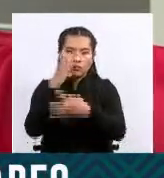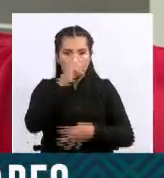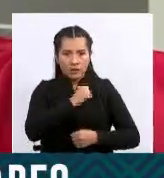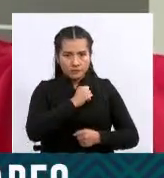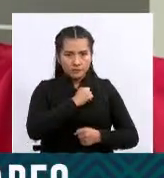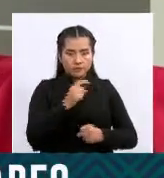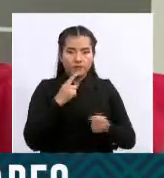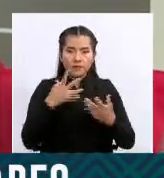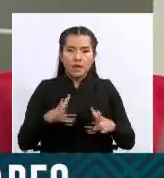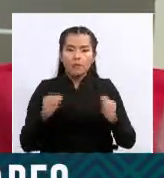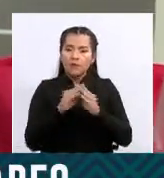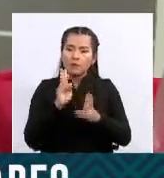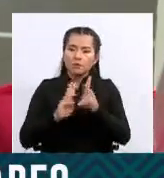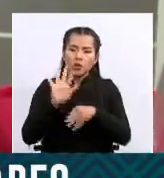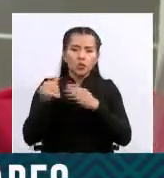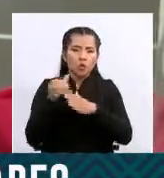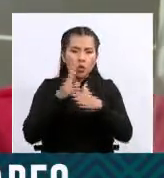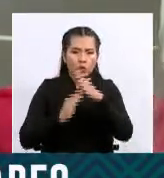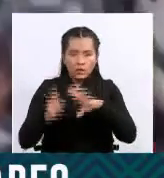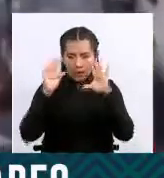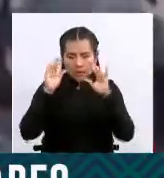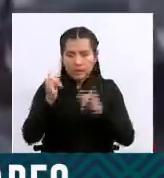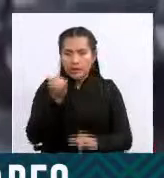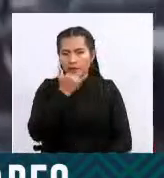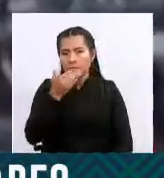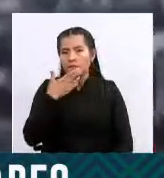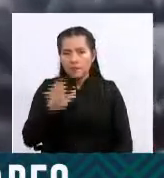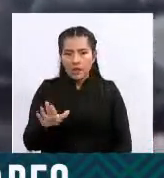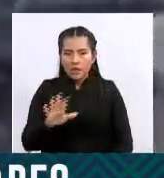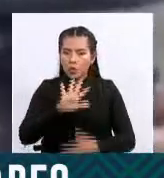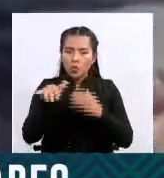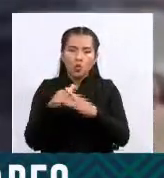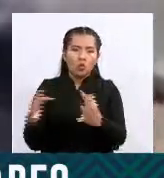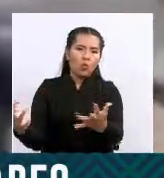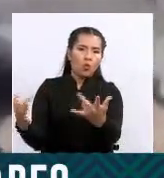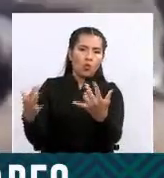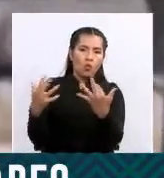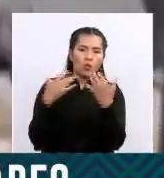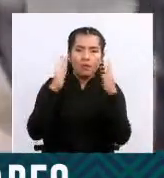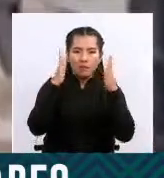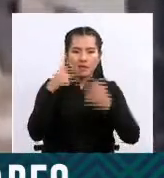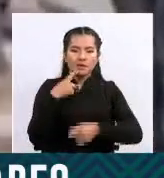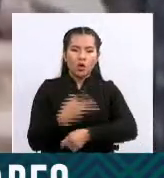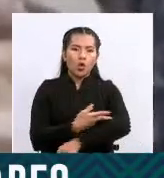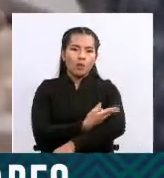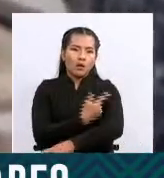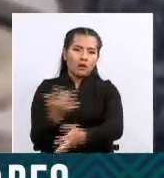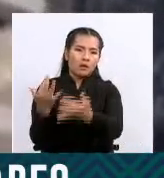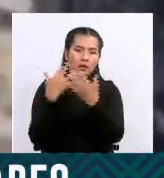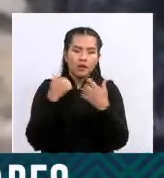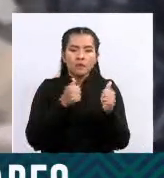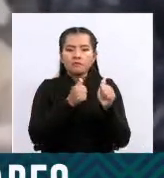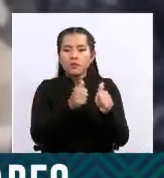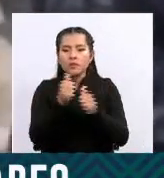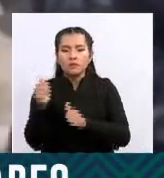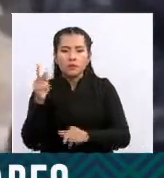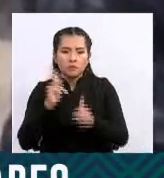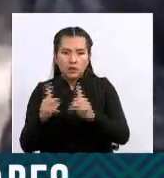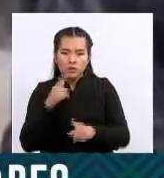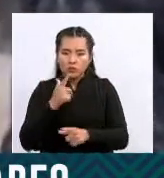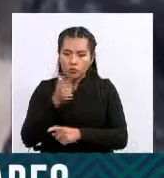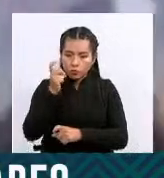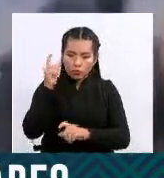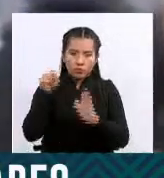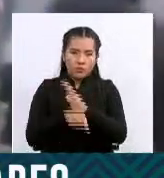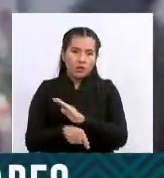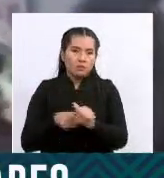han aleccionado a esta gente humilde y lamentablemente han venido como ovejas y han sido disparados por su propia gente. A mí me da pena, es gente